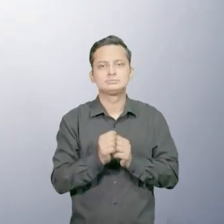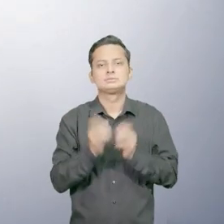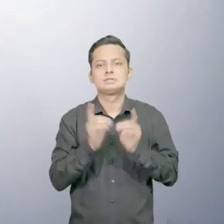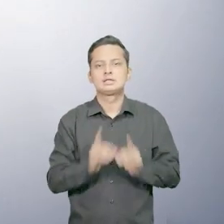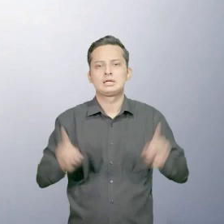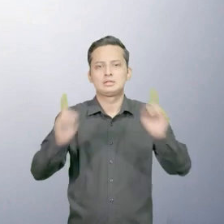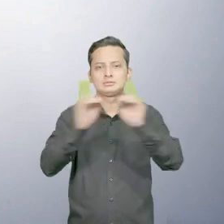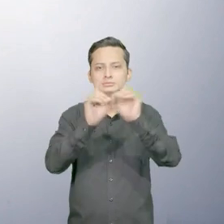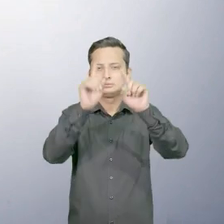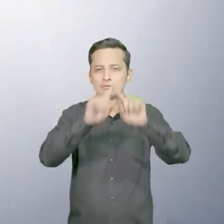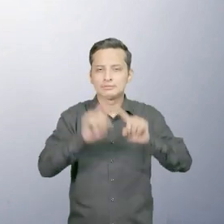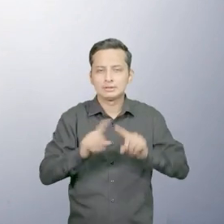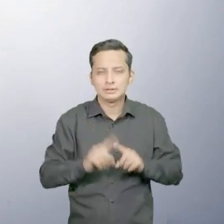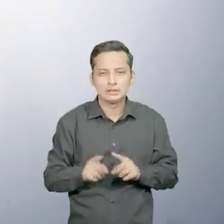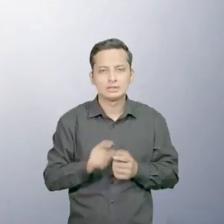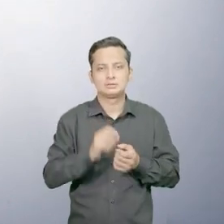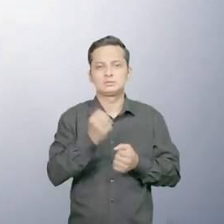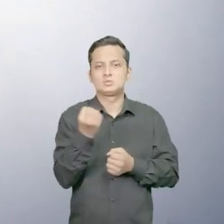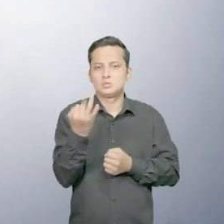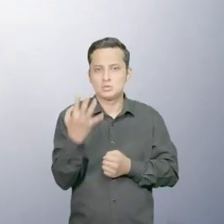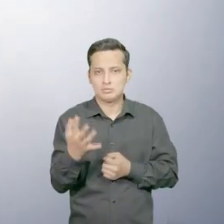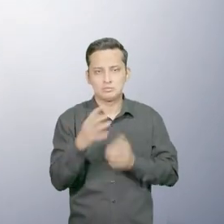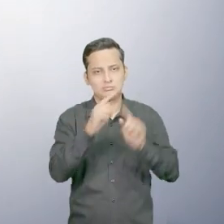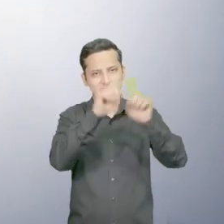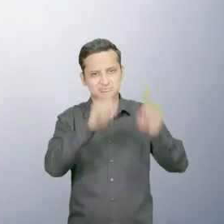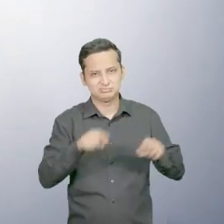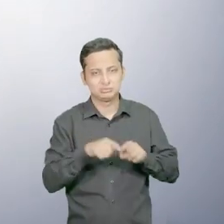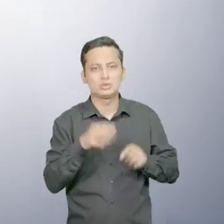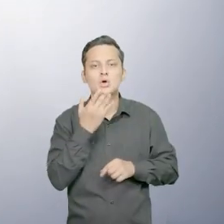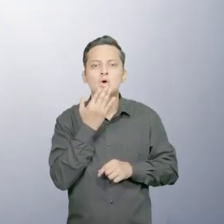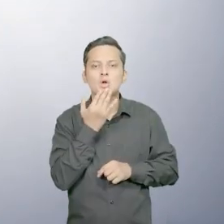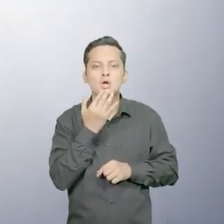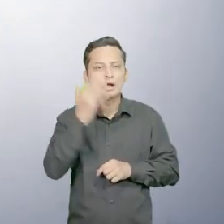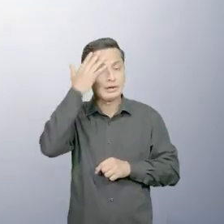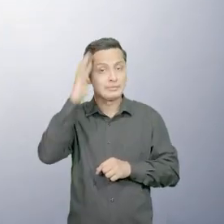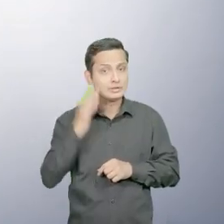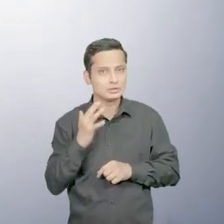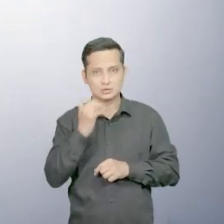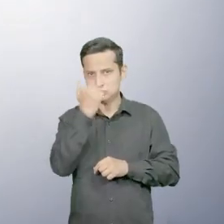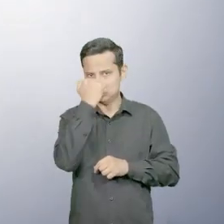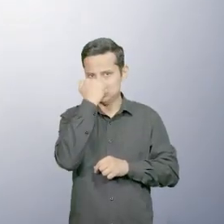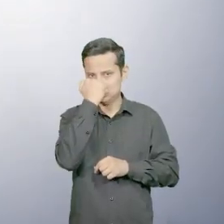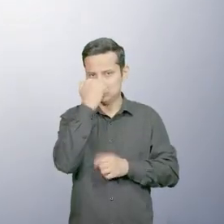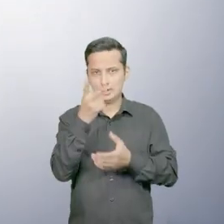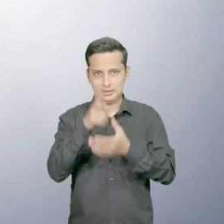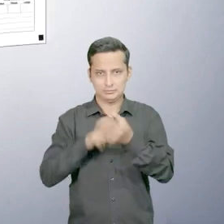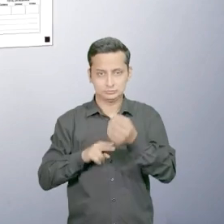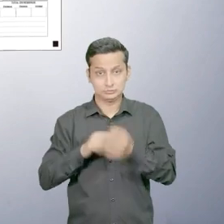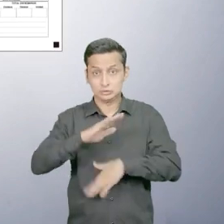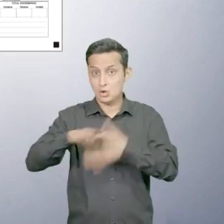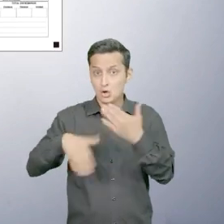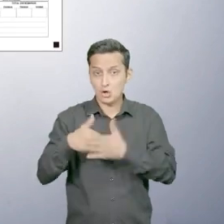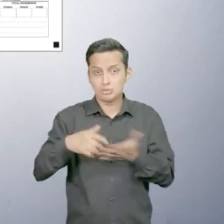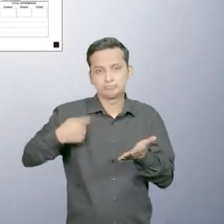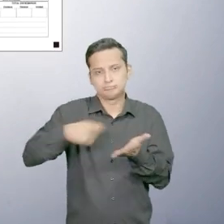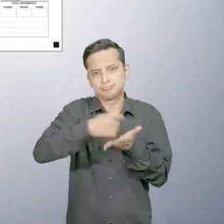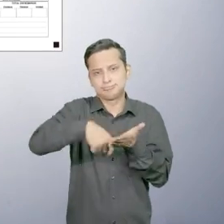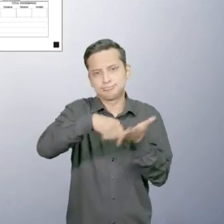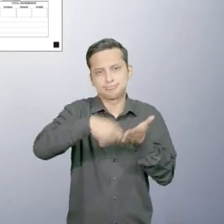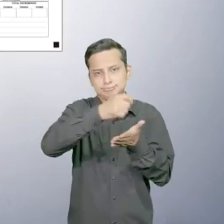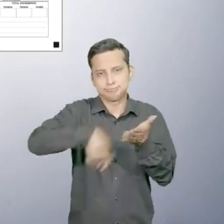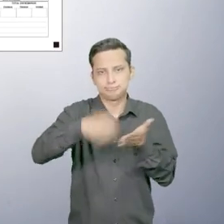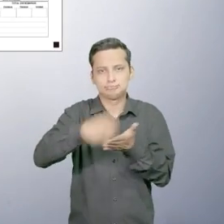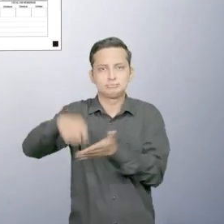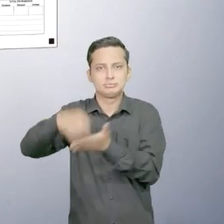datos que constan en el borrador en las actas de escrutinio de color amarillo y rojo. Firman todos los documentos